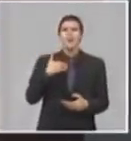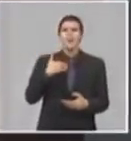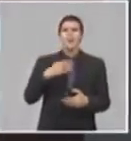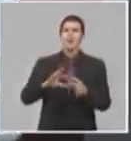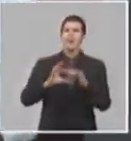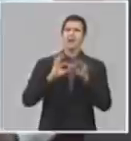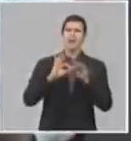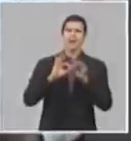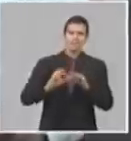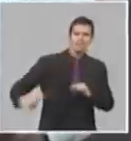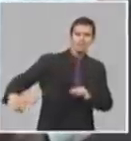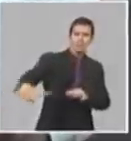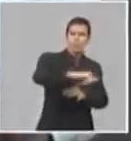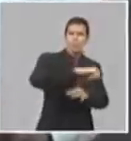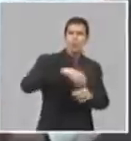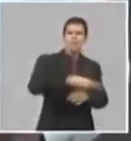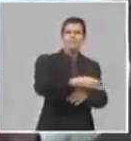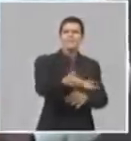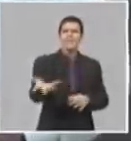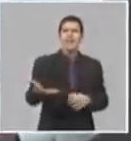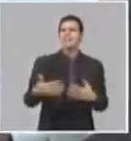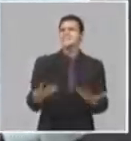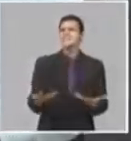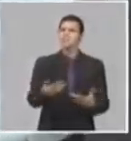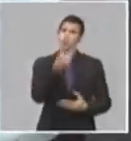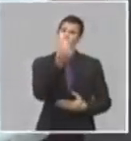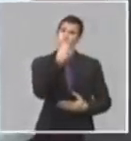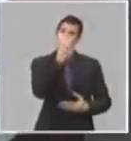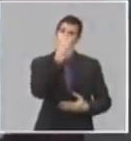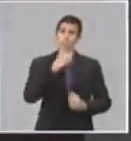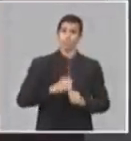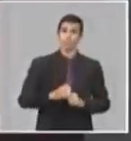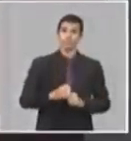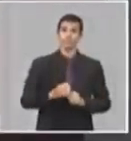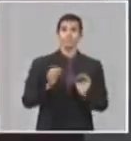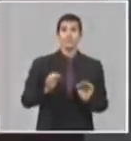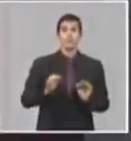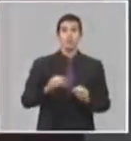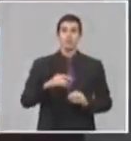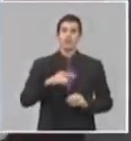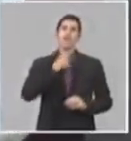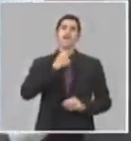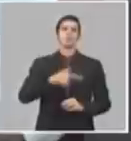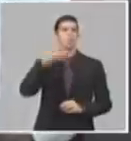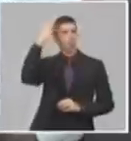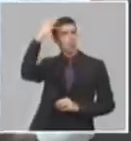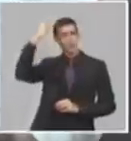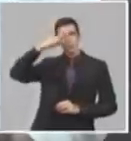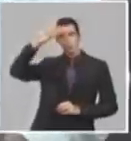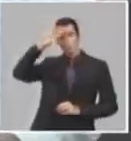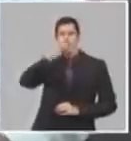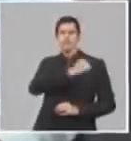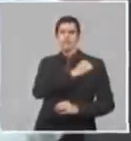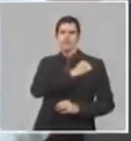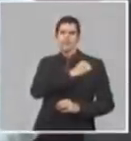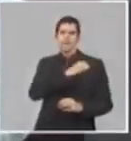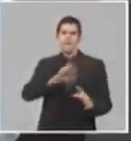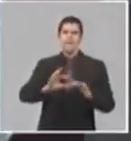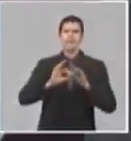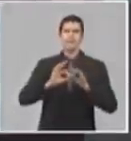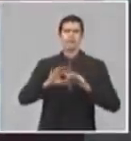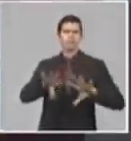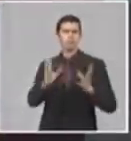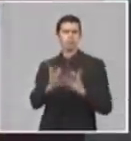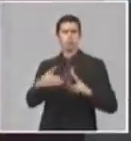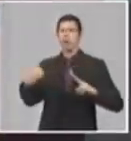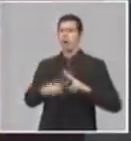estructura del Ministerio de la Agricultura, lleva transformaciones en las empresas de la agricultura, lleva transformaciones en la manera